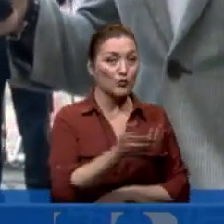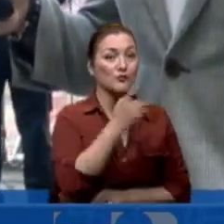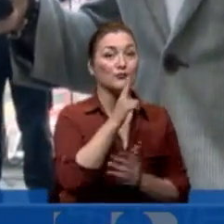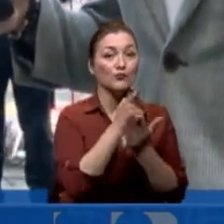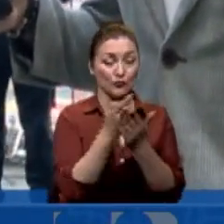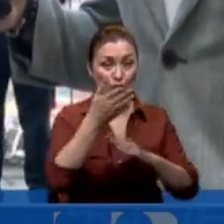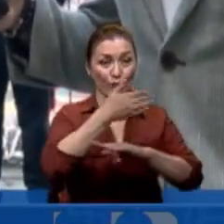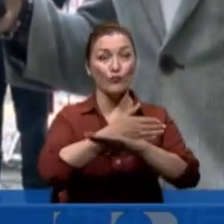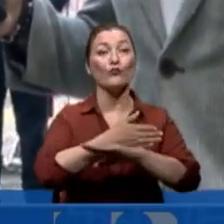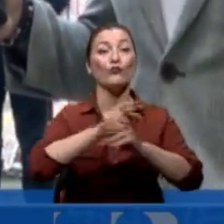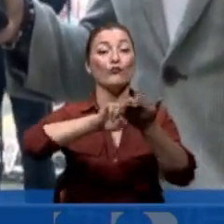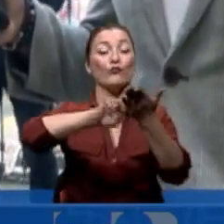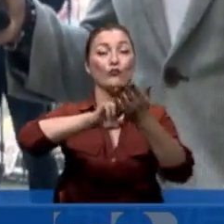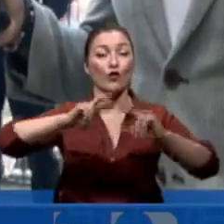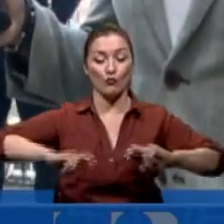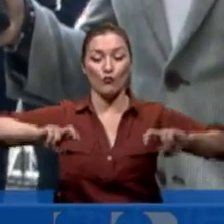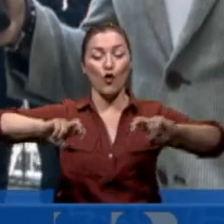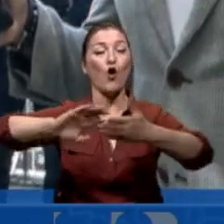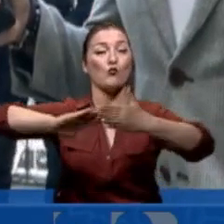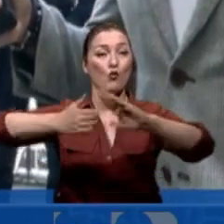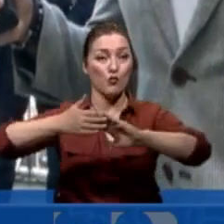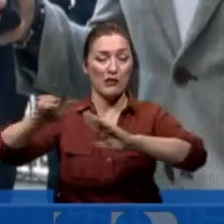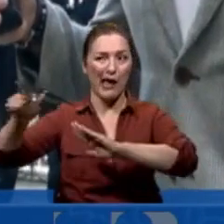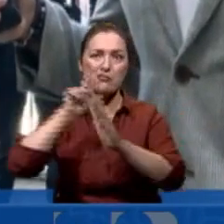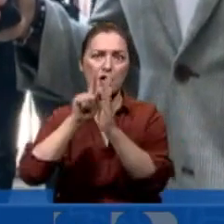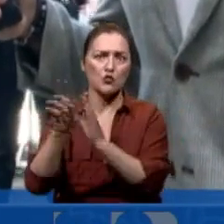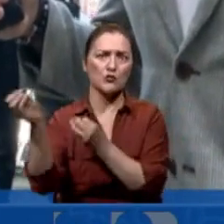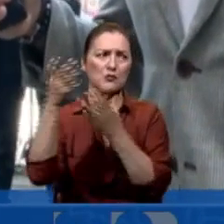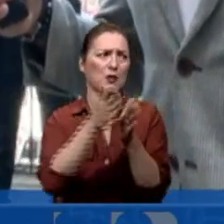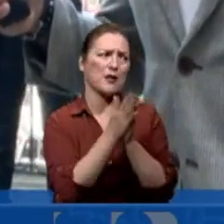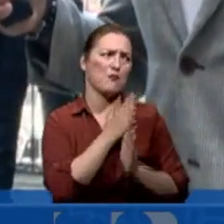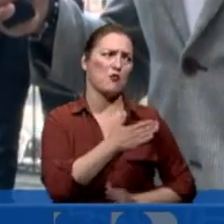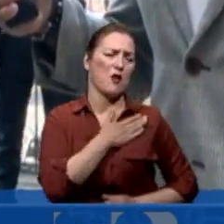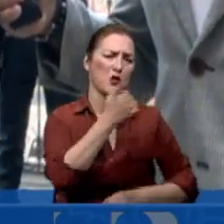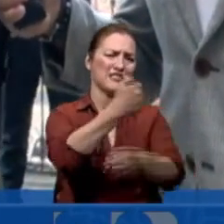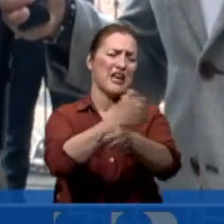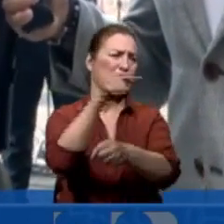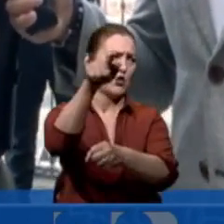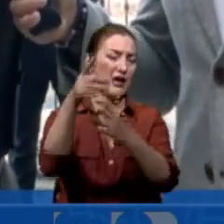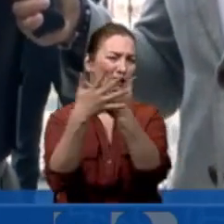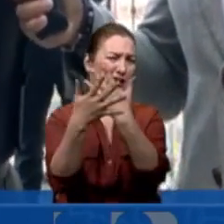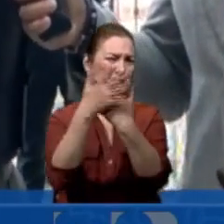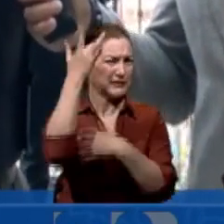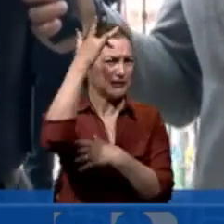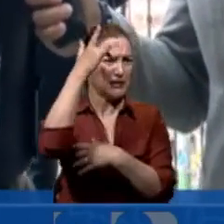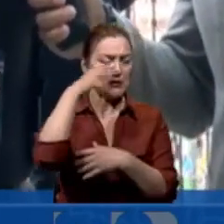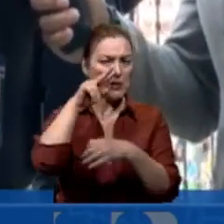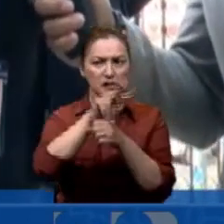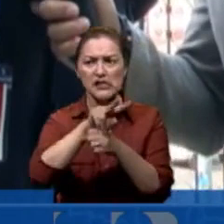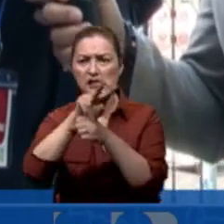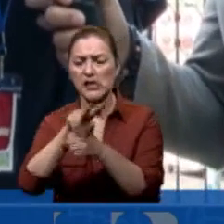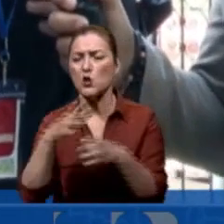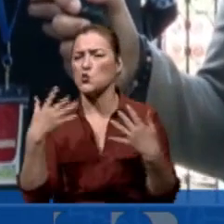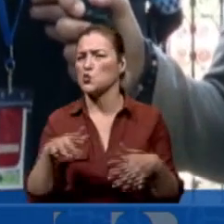reuniones permanentes que tenemos Nosotros con la comunidad hemos recibido este pedido de que se realice una verificación en este espacio que